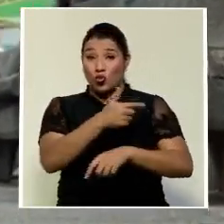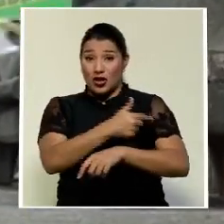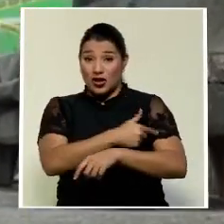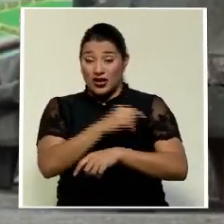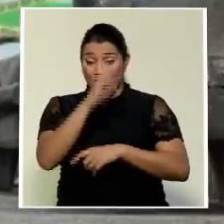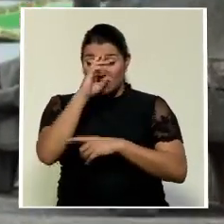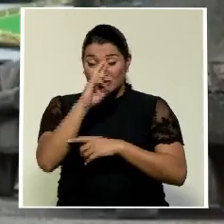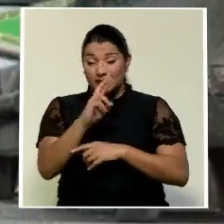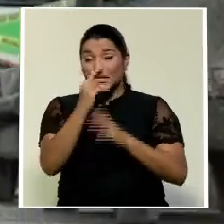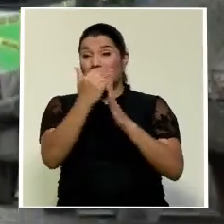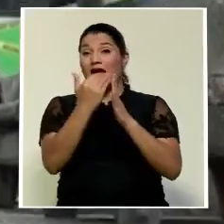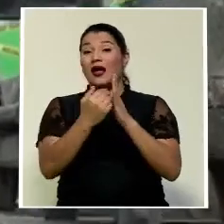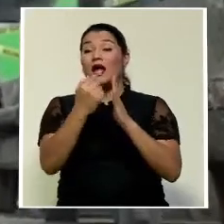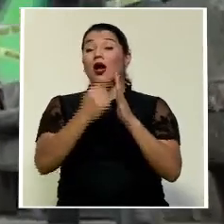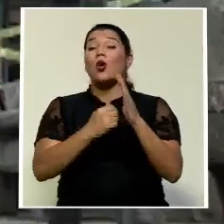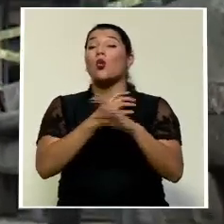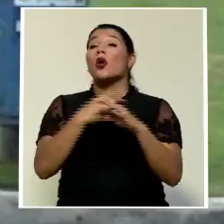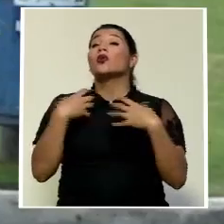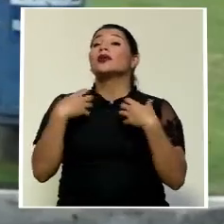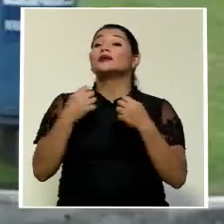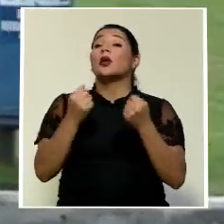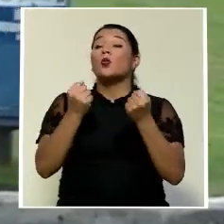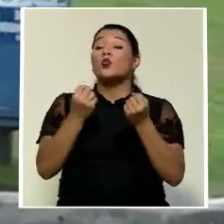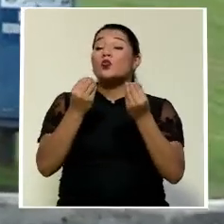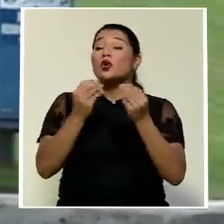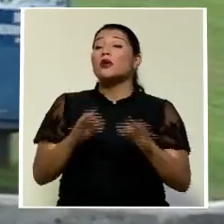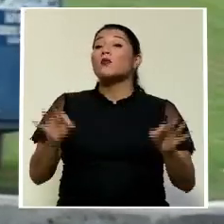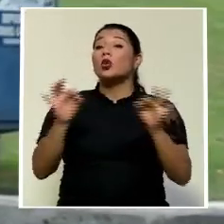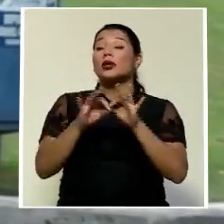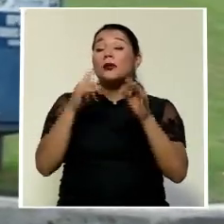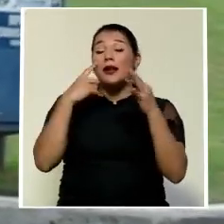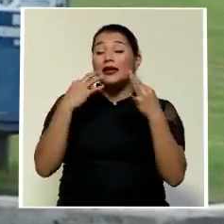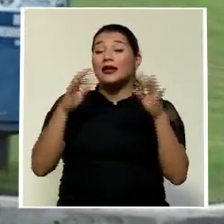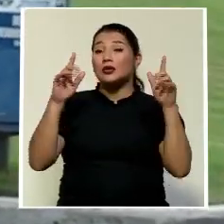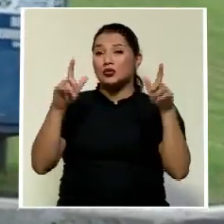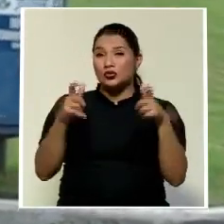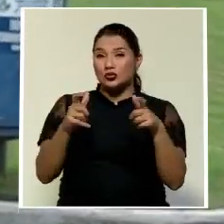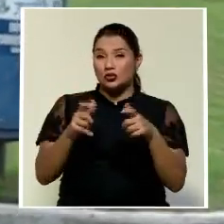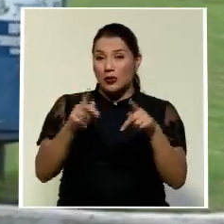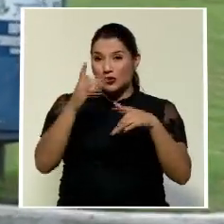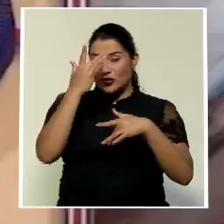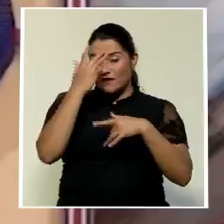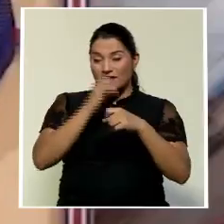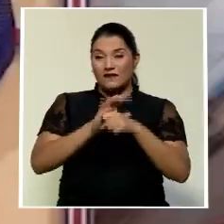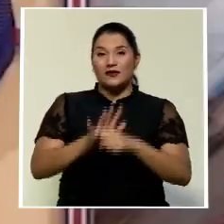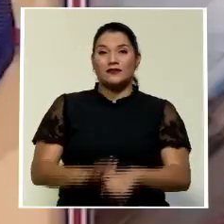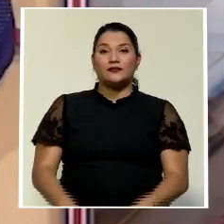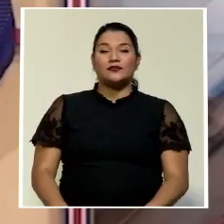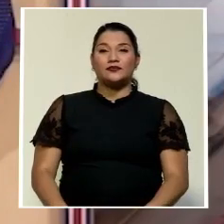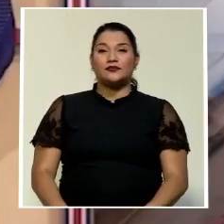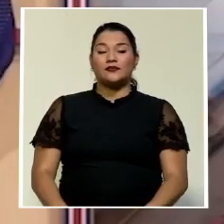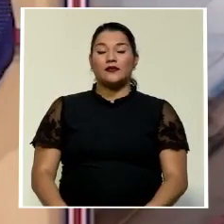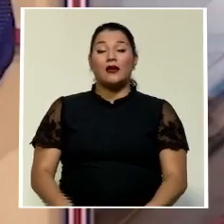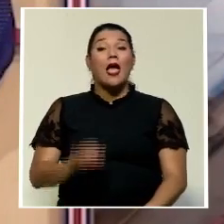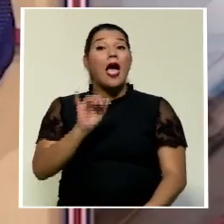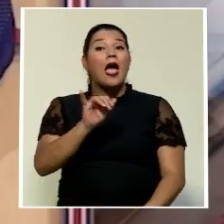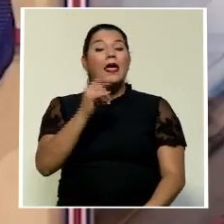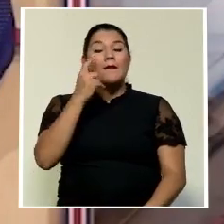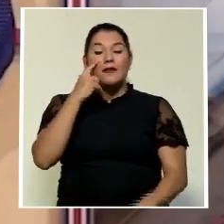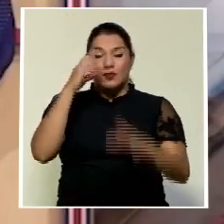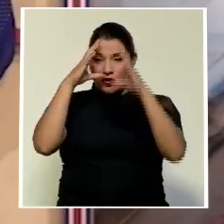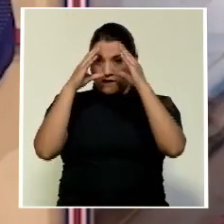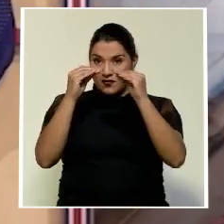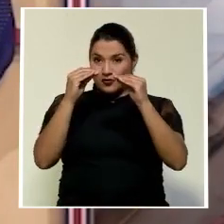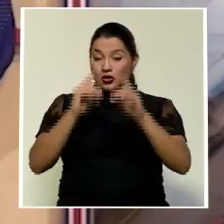vuelven aspectos muy importantes para la reducción de casos activos en este territorio. Ahí veíamos los detalles,